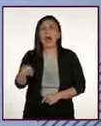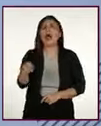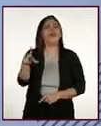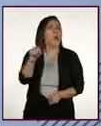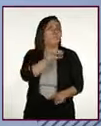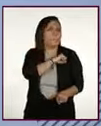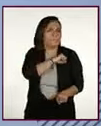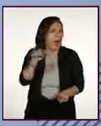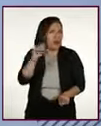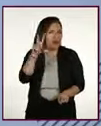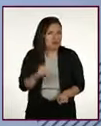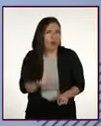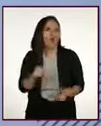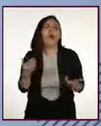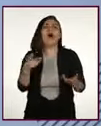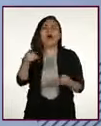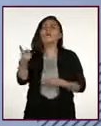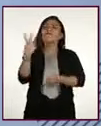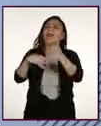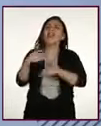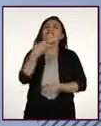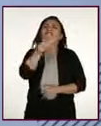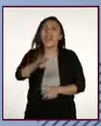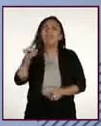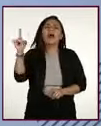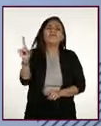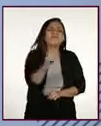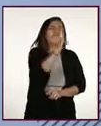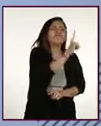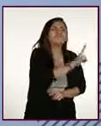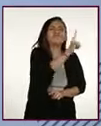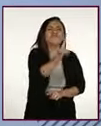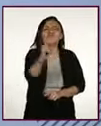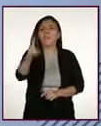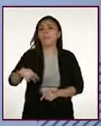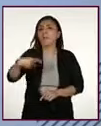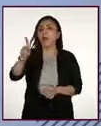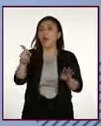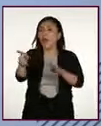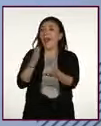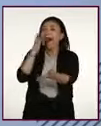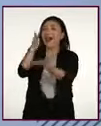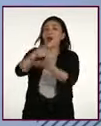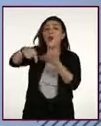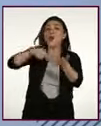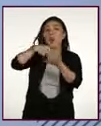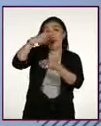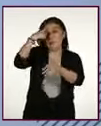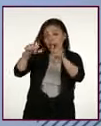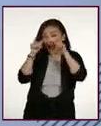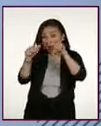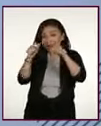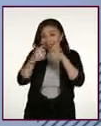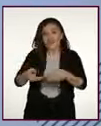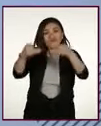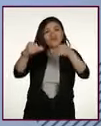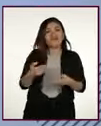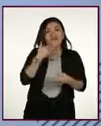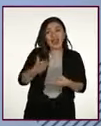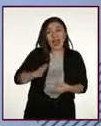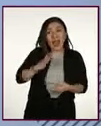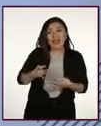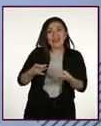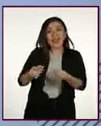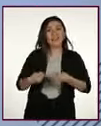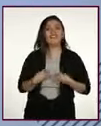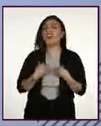invitan a comer a las fiestas, que anda por ahí, pero solamente no hay acceso a salud digna para que pueda tener una calidad de vida